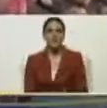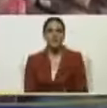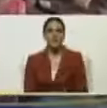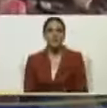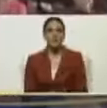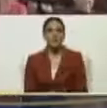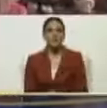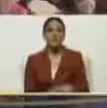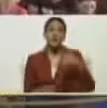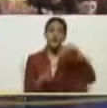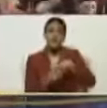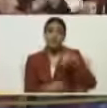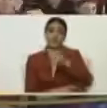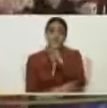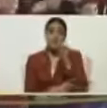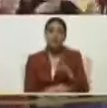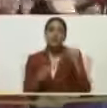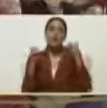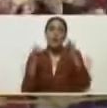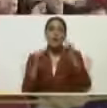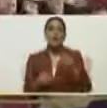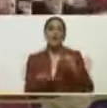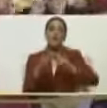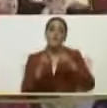Y en Venezuela habrá paz